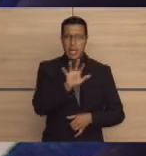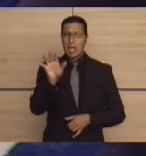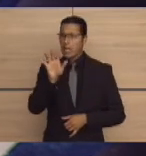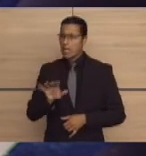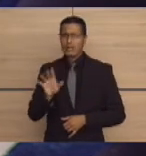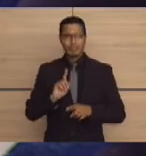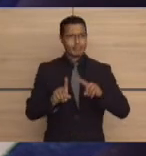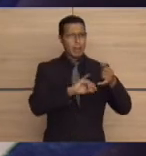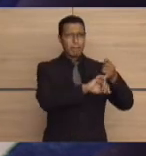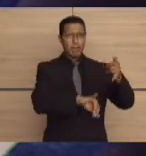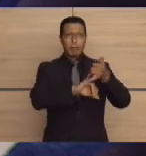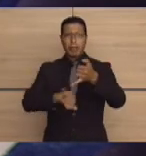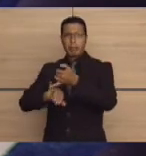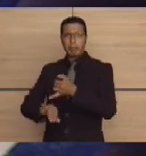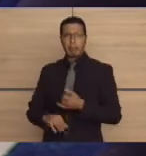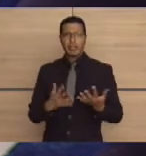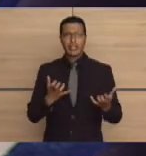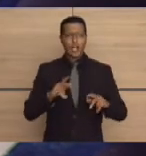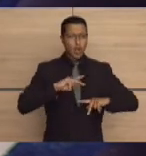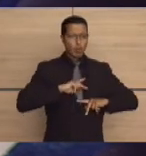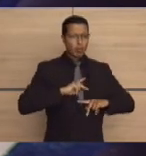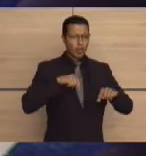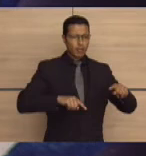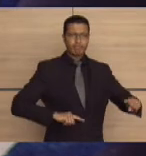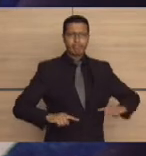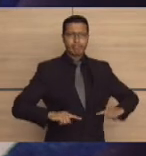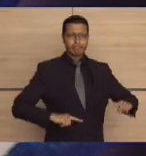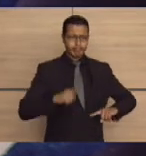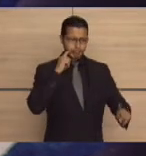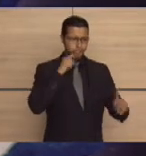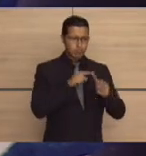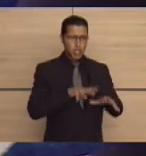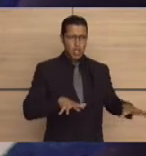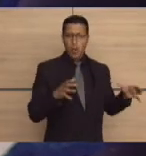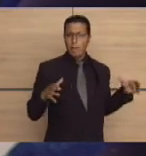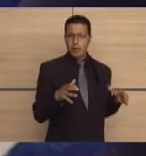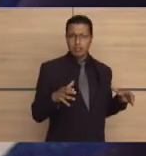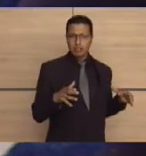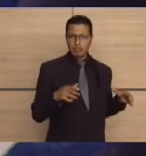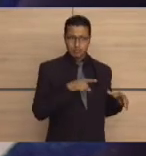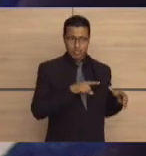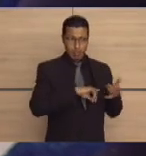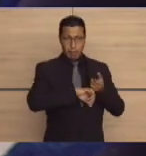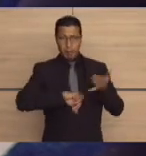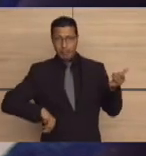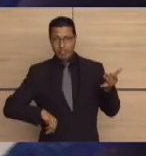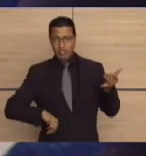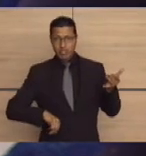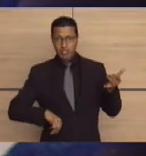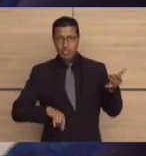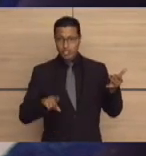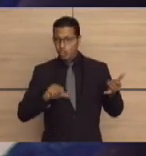principal vocación era la de ser dueñas de su destino. Y entonces, una vez que dieron el grito, ya no le